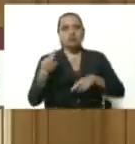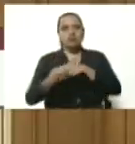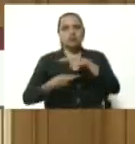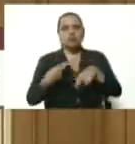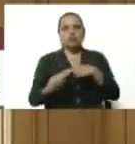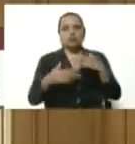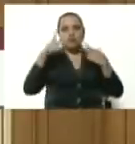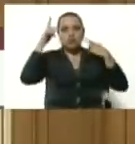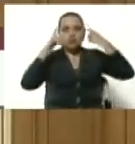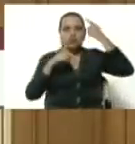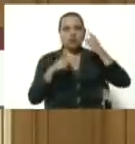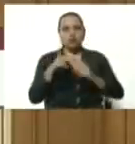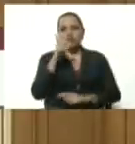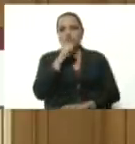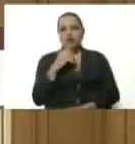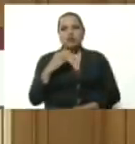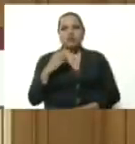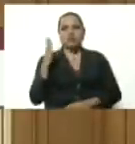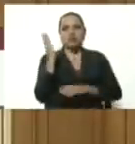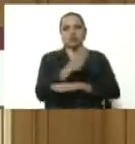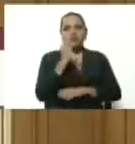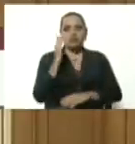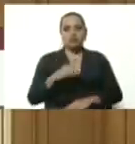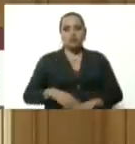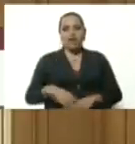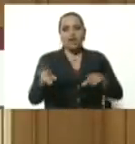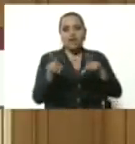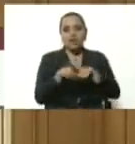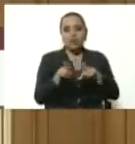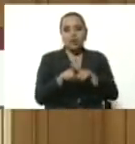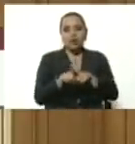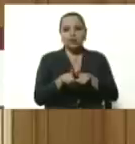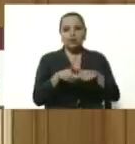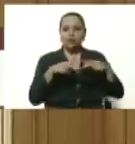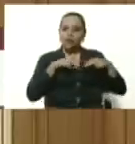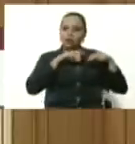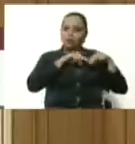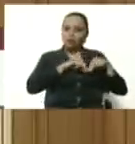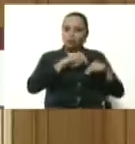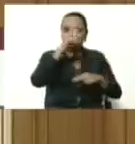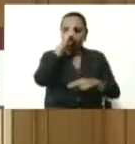los chavistas, eso no es una sanción. Eso es una condecoración.